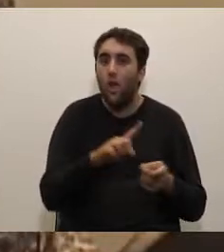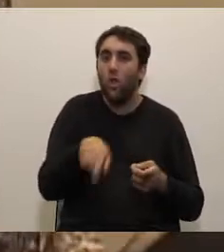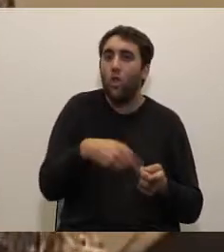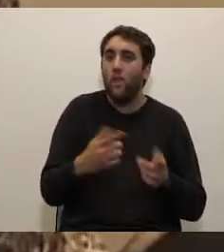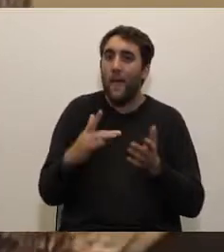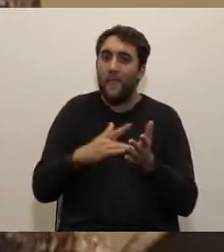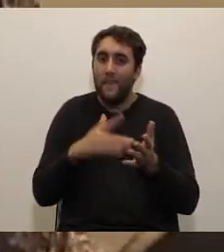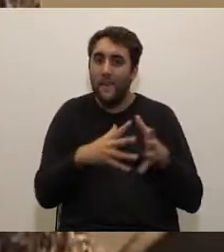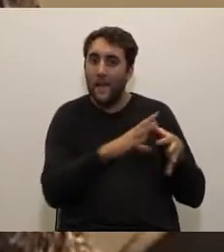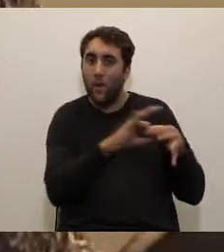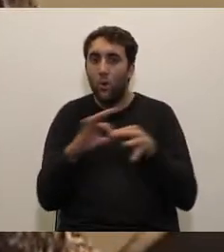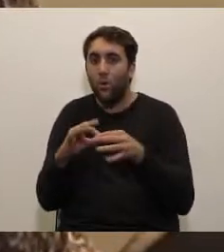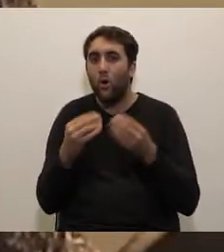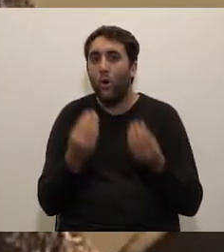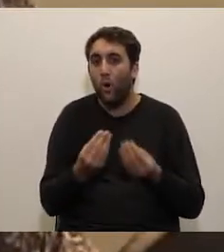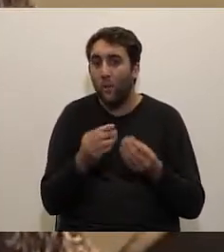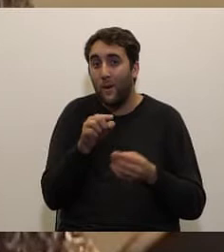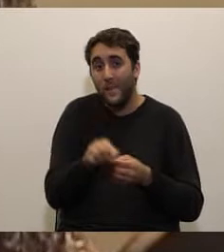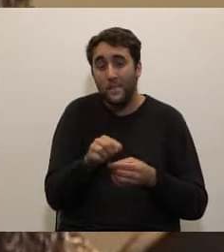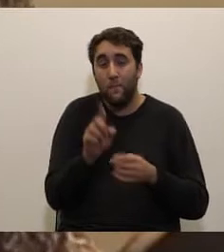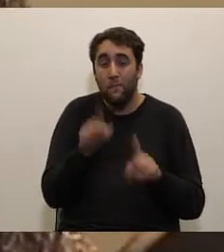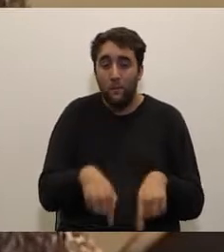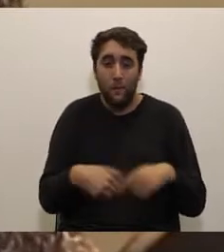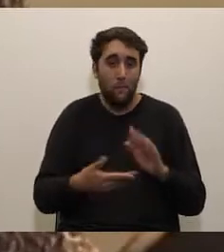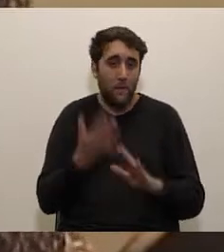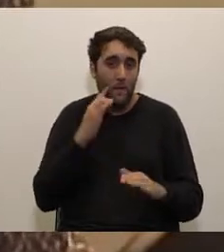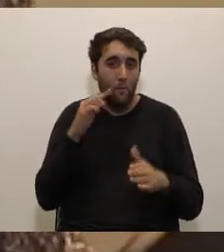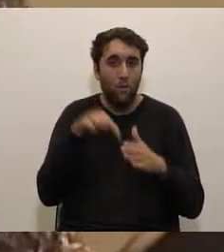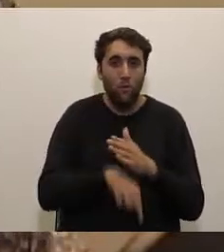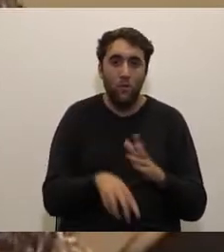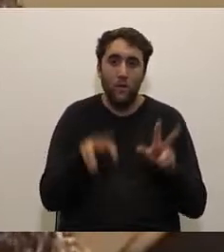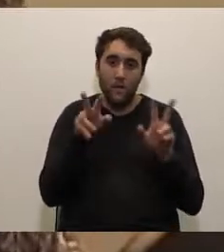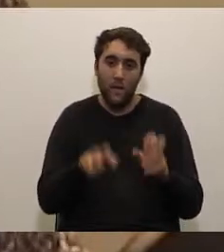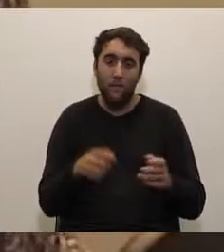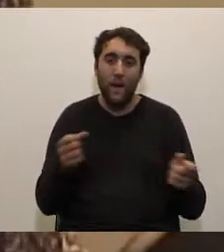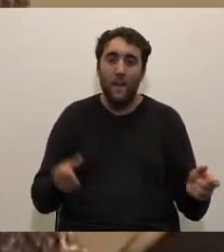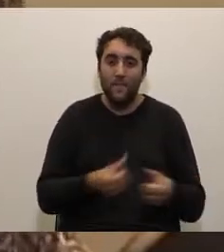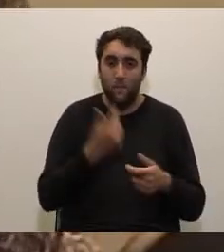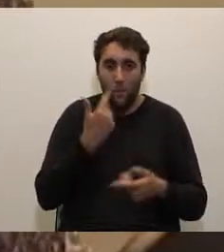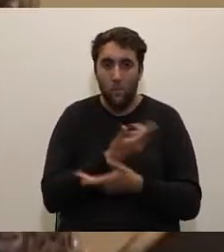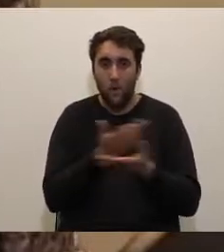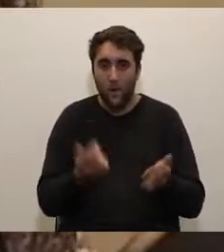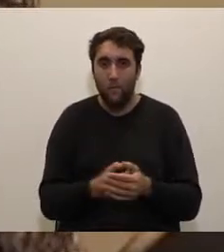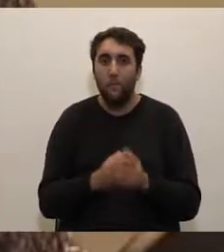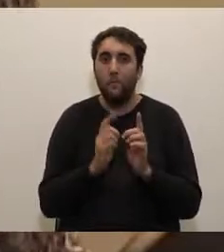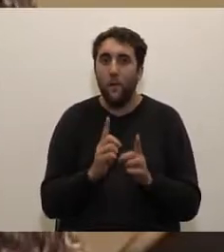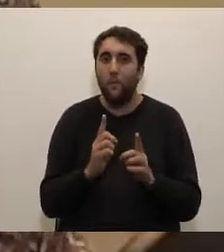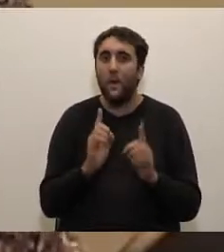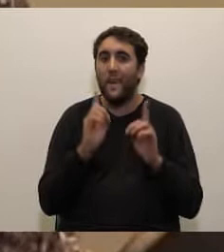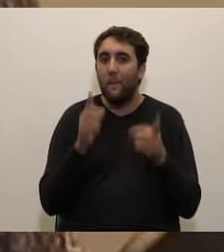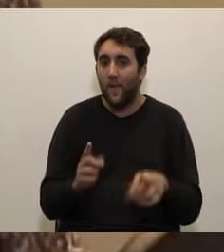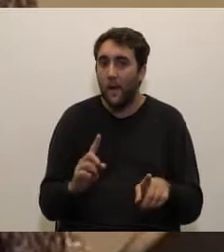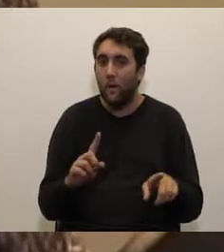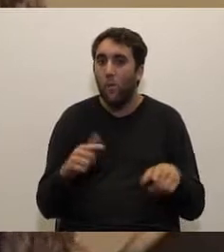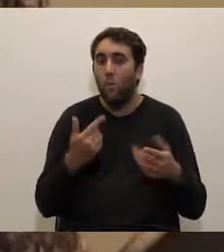digitales, y con un contenido muy profundo en cuanto a ciertos lineamientos que también determinan cómo